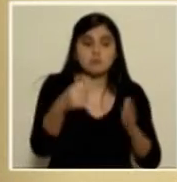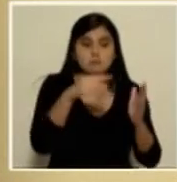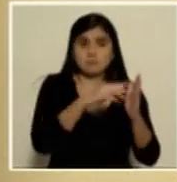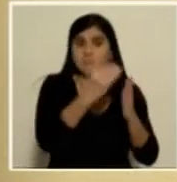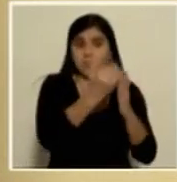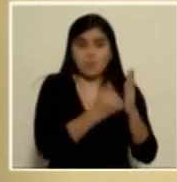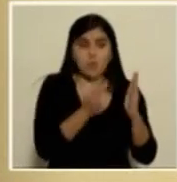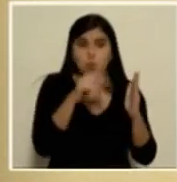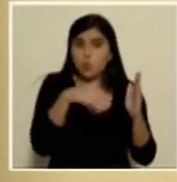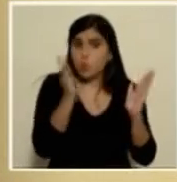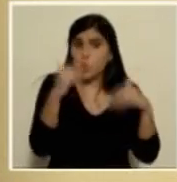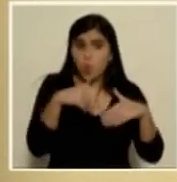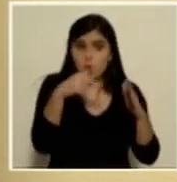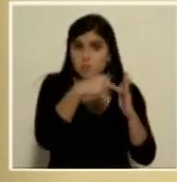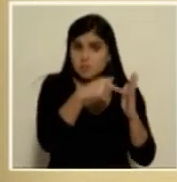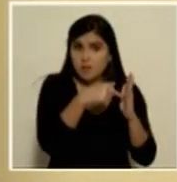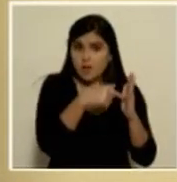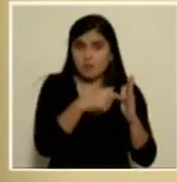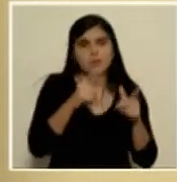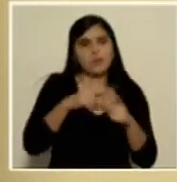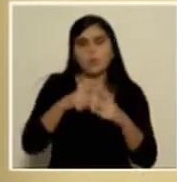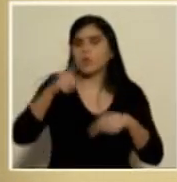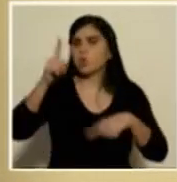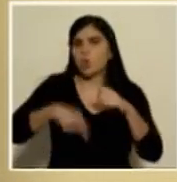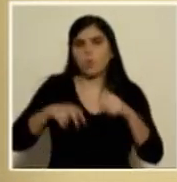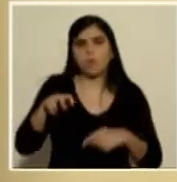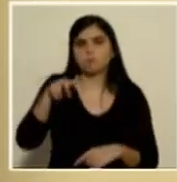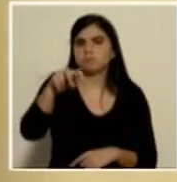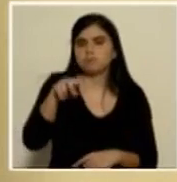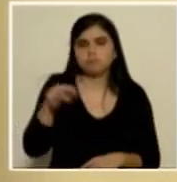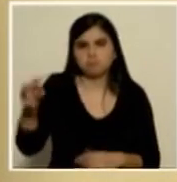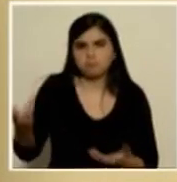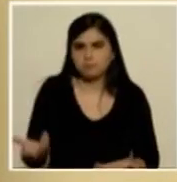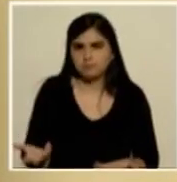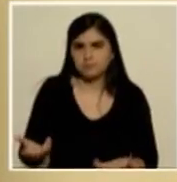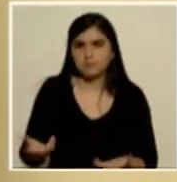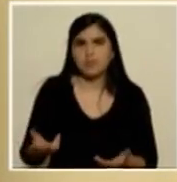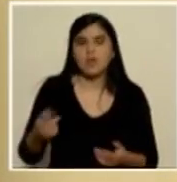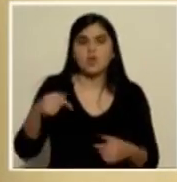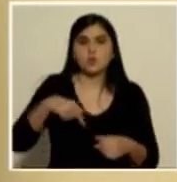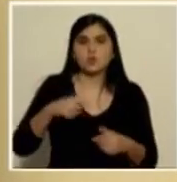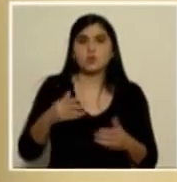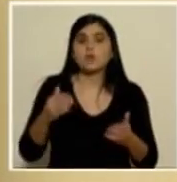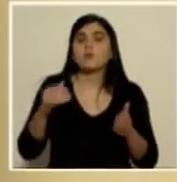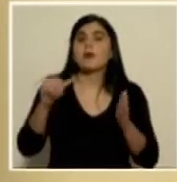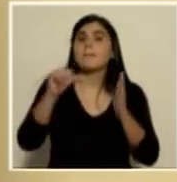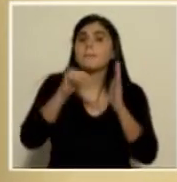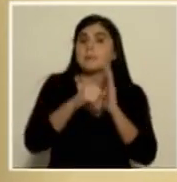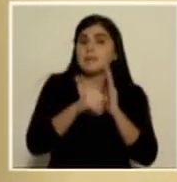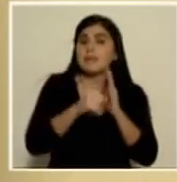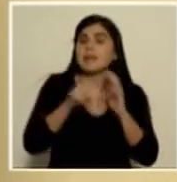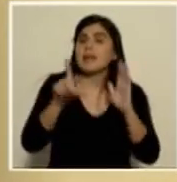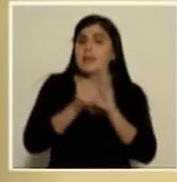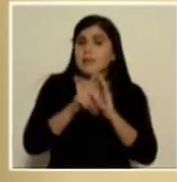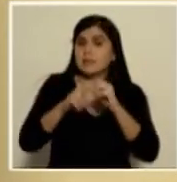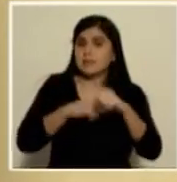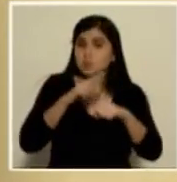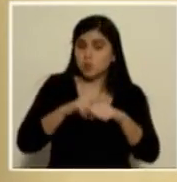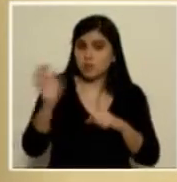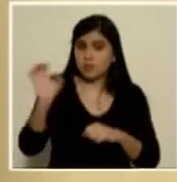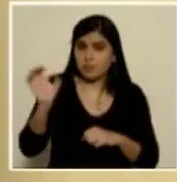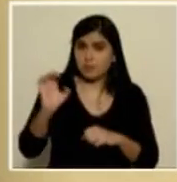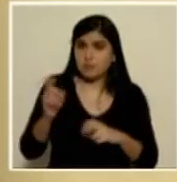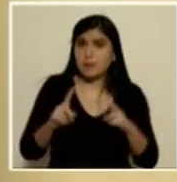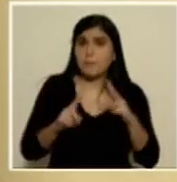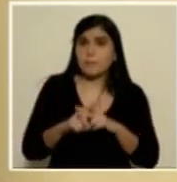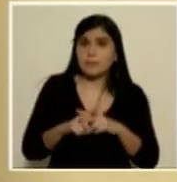Aquí nosotros estamos aplicando el artículo 34 de la Ley Nacional de Emergencia, que establece la posibilidad del Poder Ejecutivo,